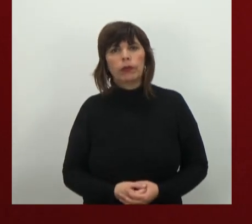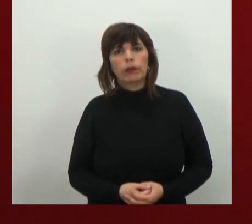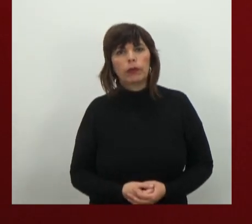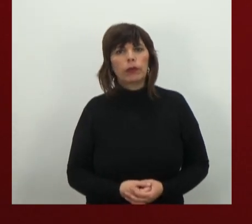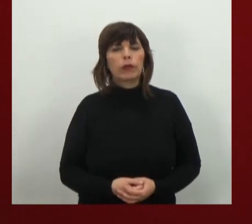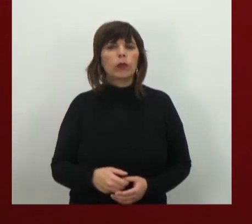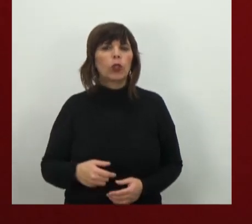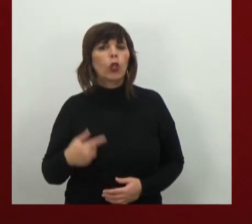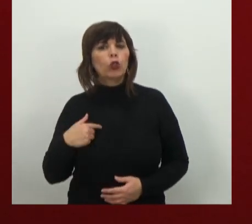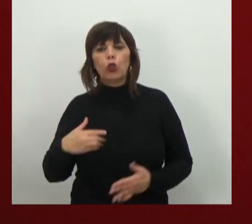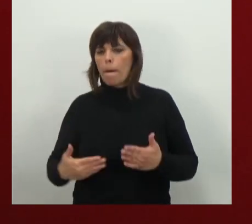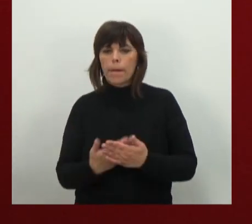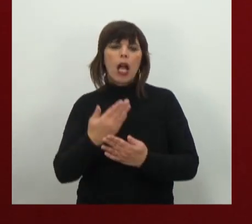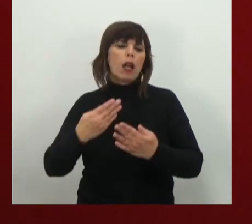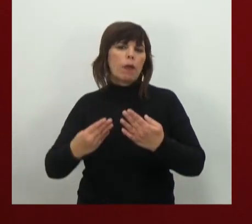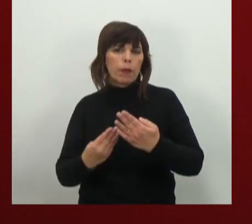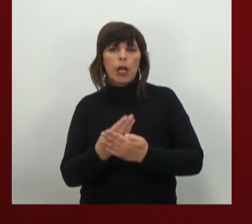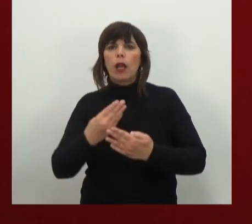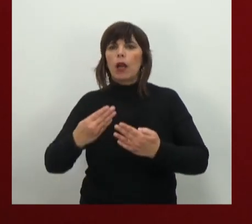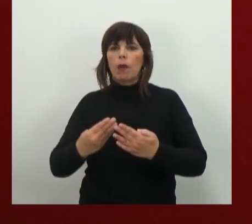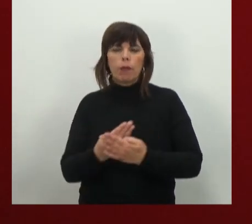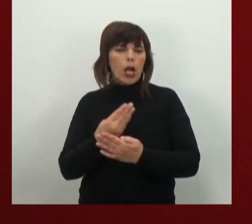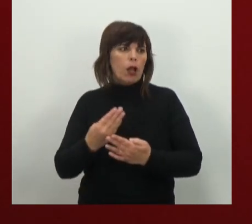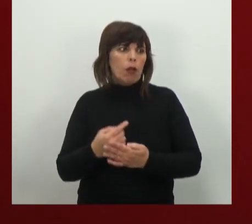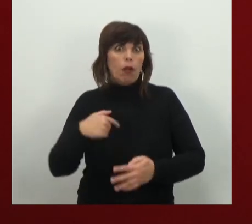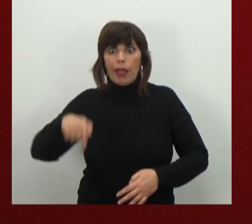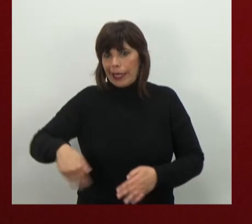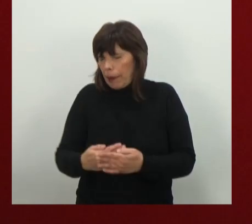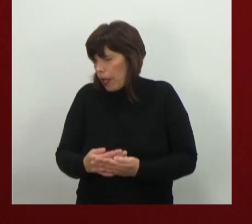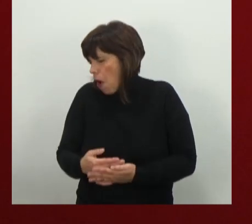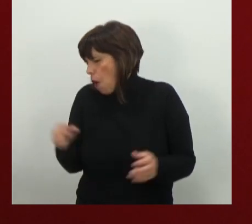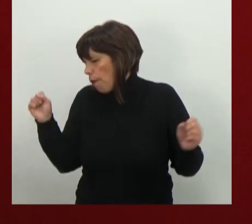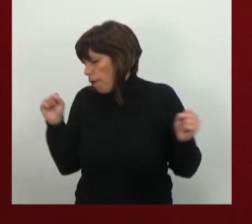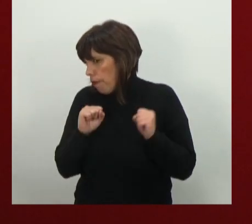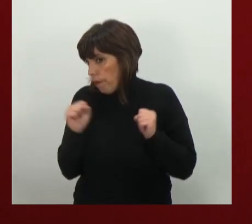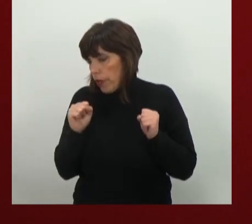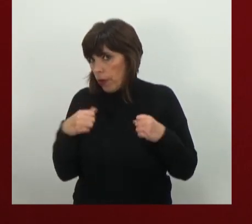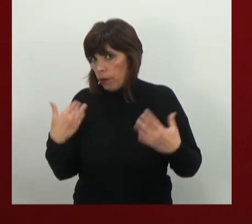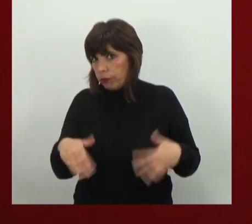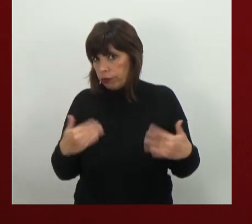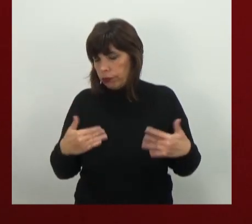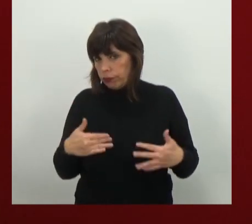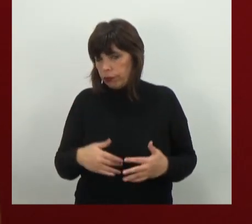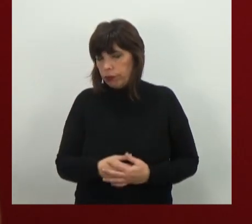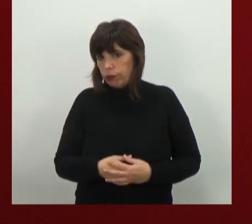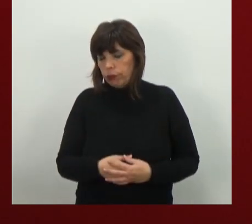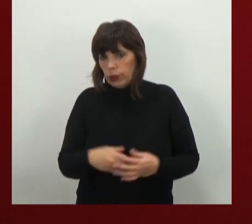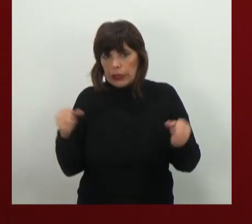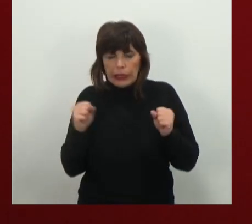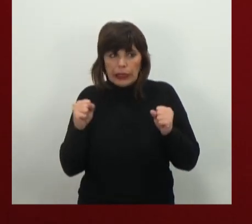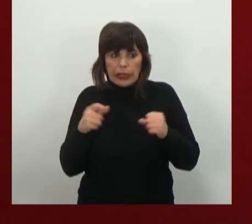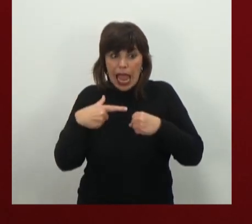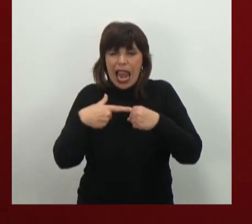Yo todas las mañanas, como esta mañana ya hacía un frío tremendo, que se me han cortado hasta la piel de las